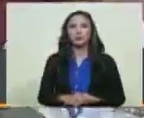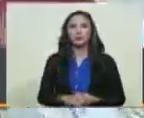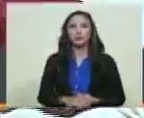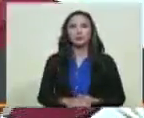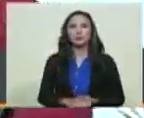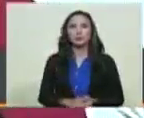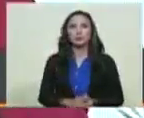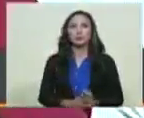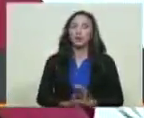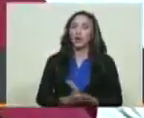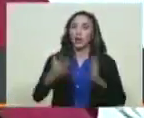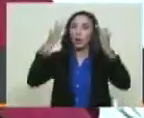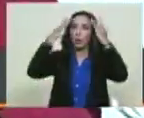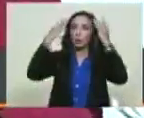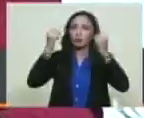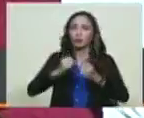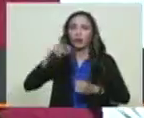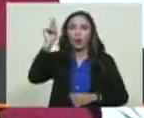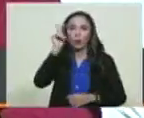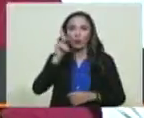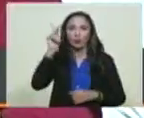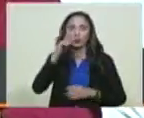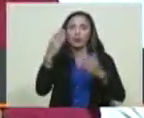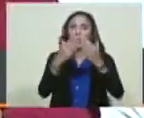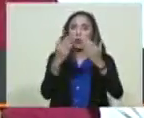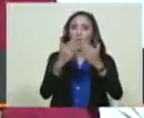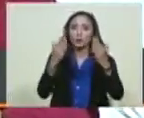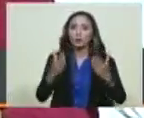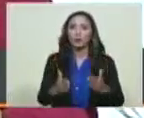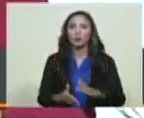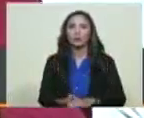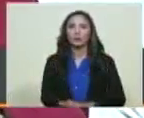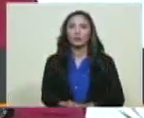los profesionales los estudiantes